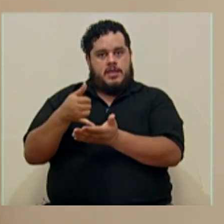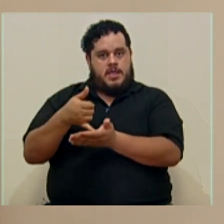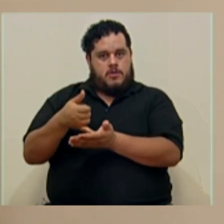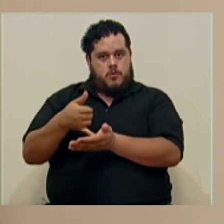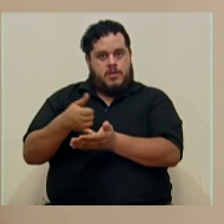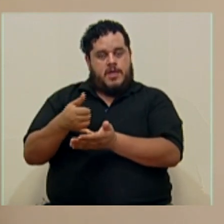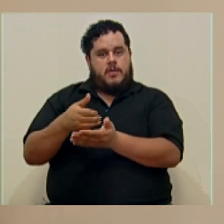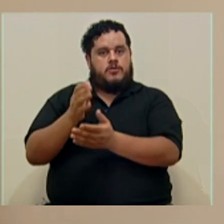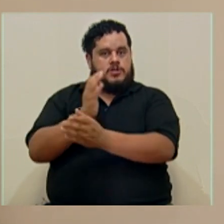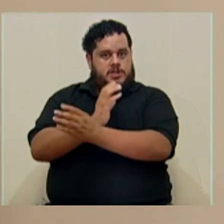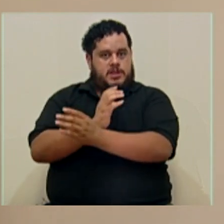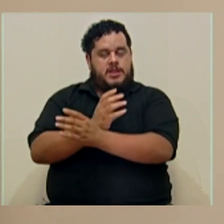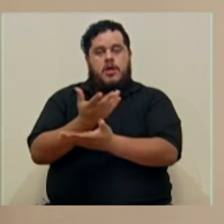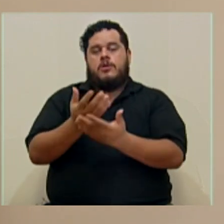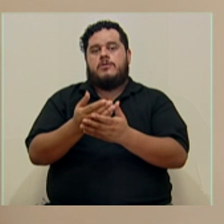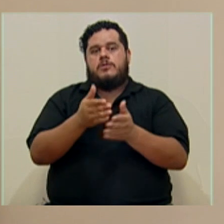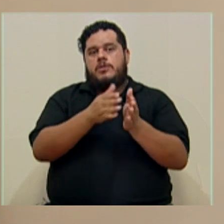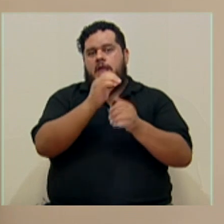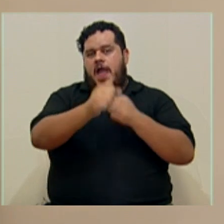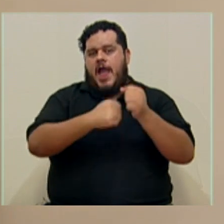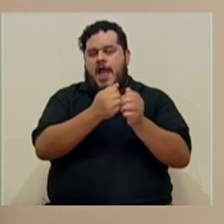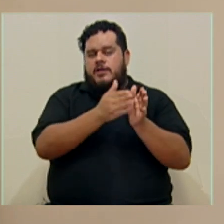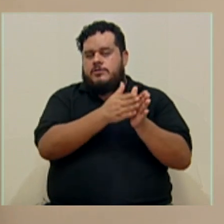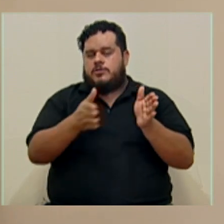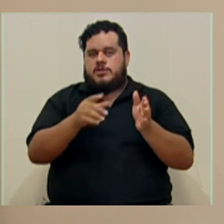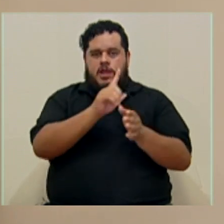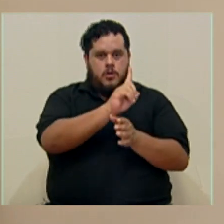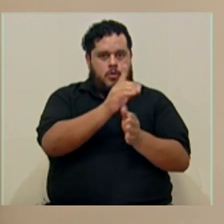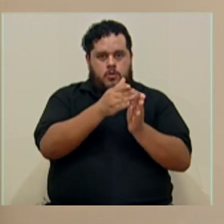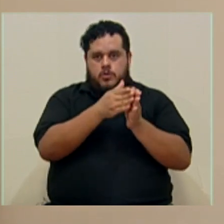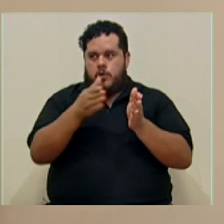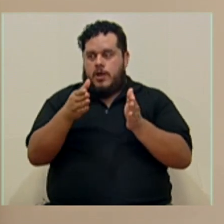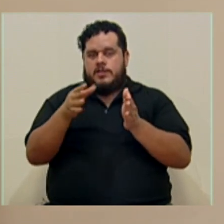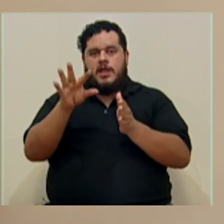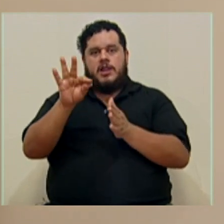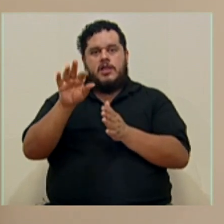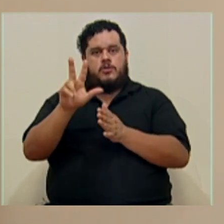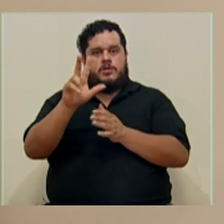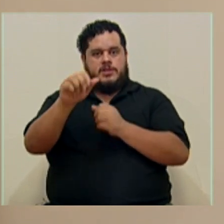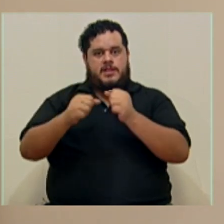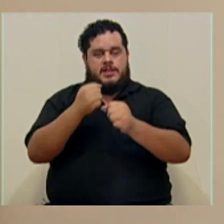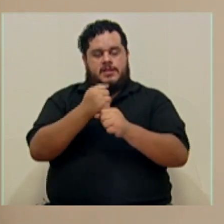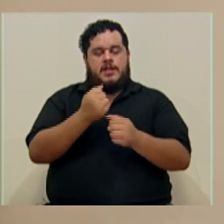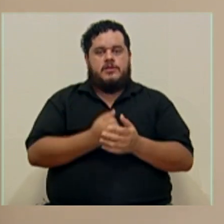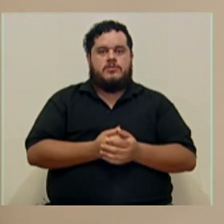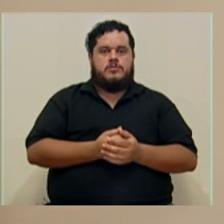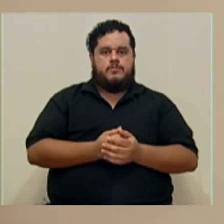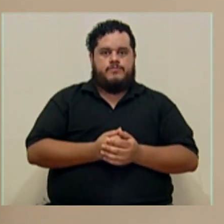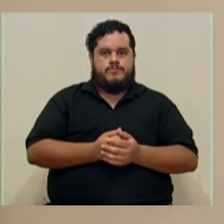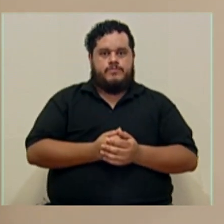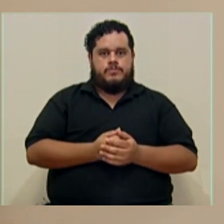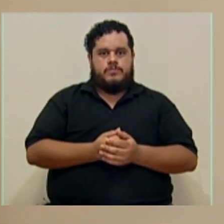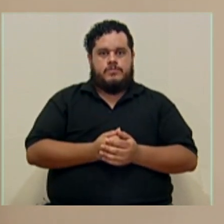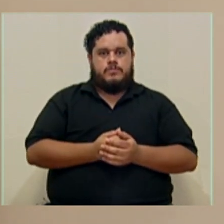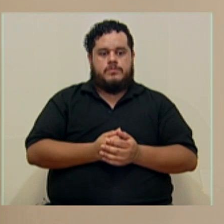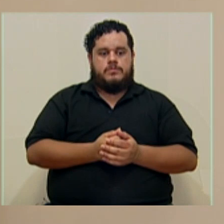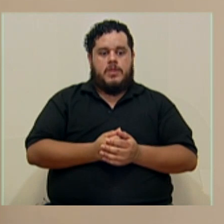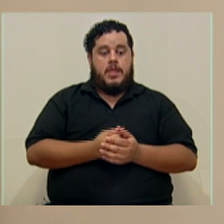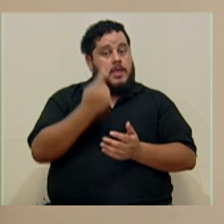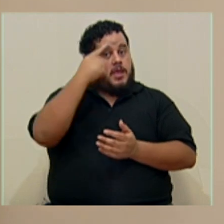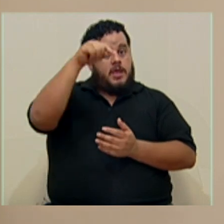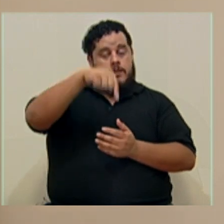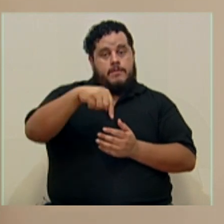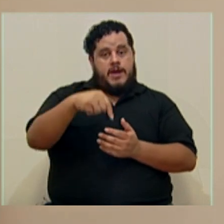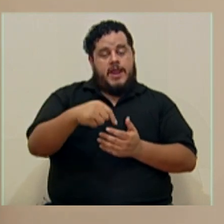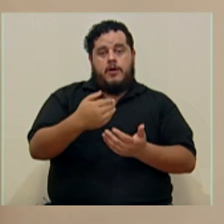cuidados intensivos con un rango de edad que va de los 1 a los 93 años. Para hoy